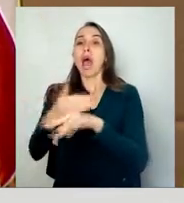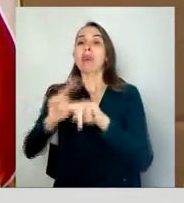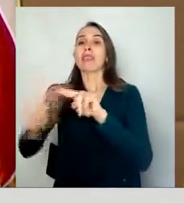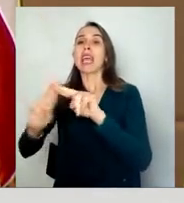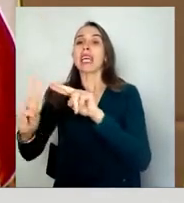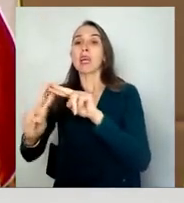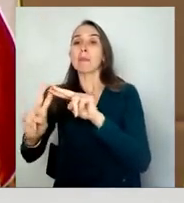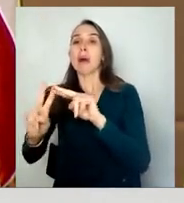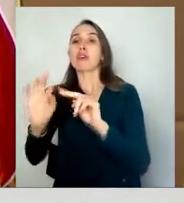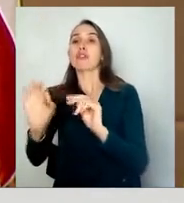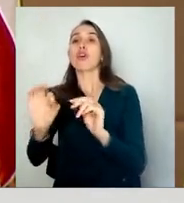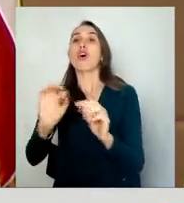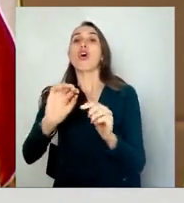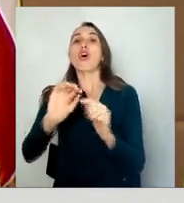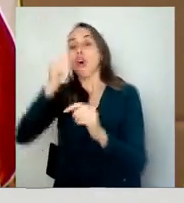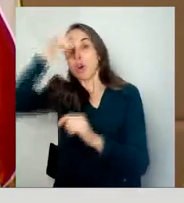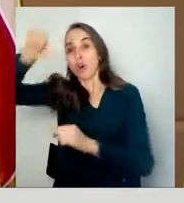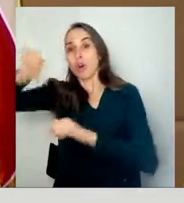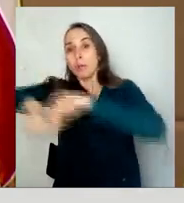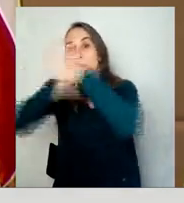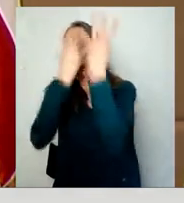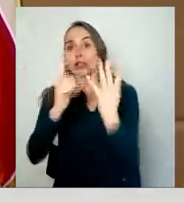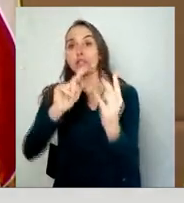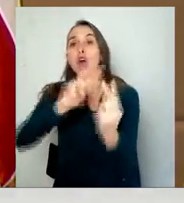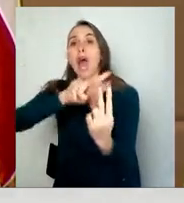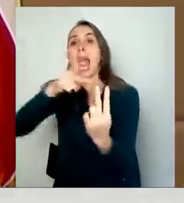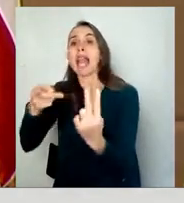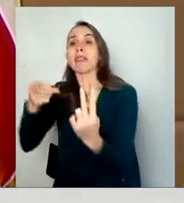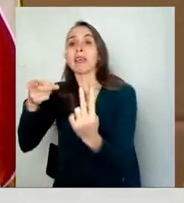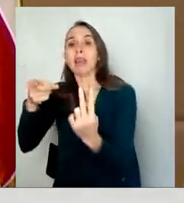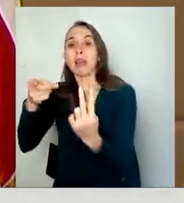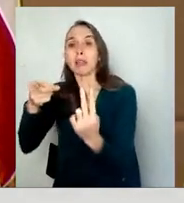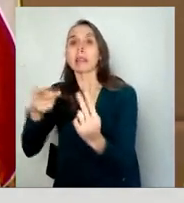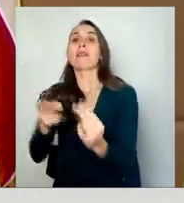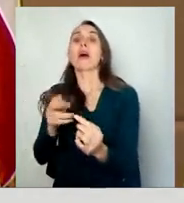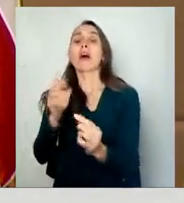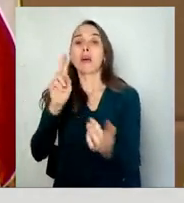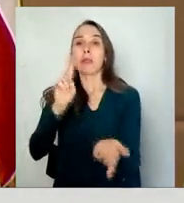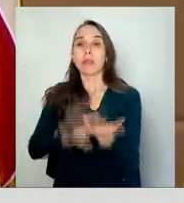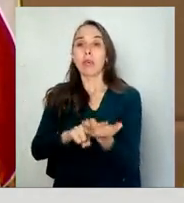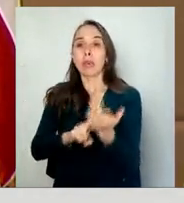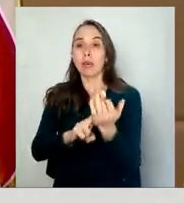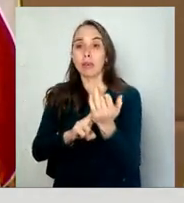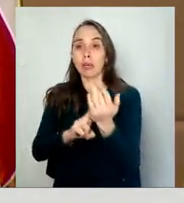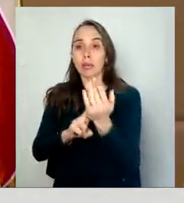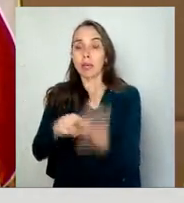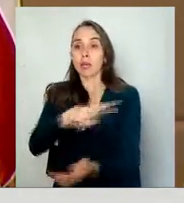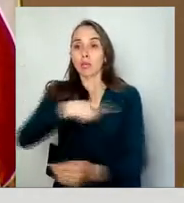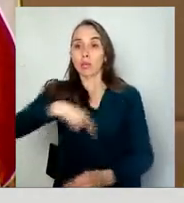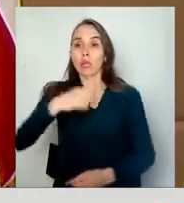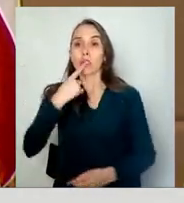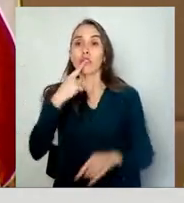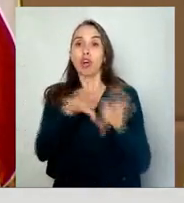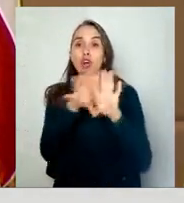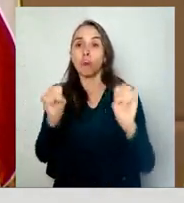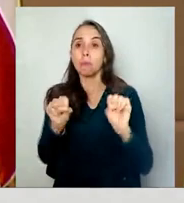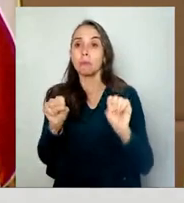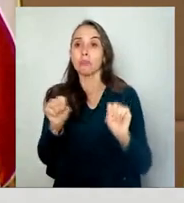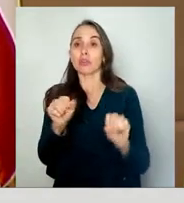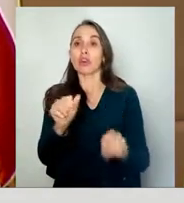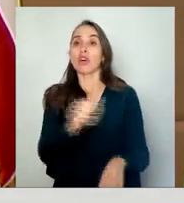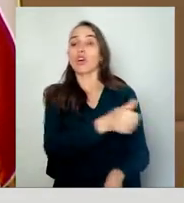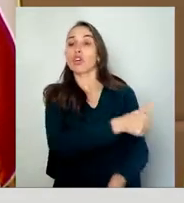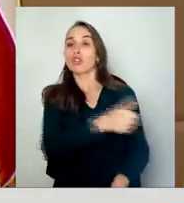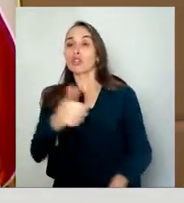alternativas pongamos de verdad Donde está nuestro compromiso la crítica que todos aquí escuchados